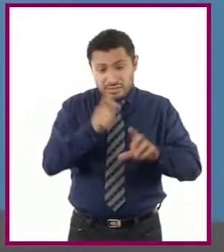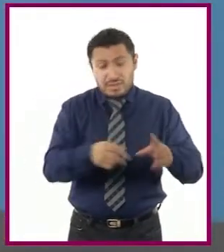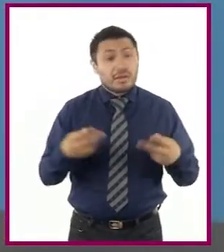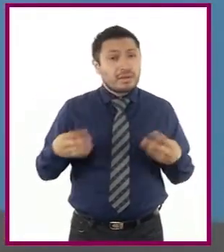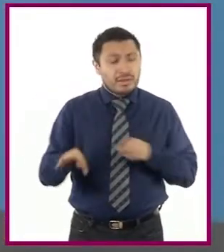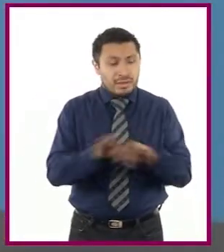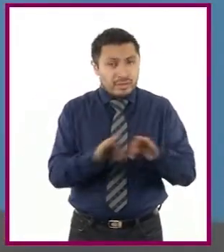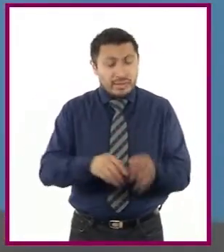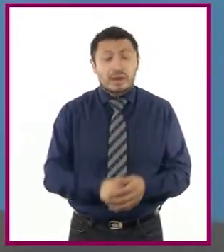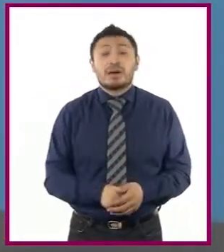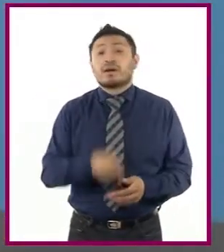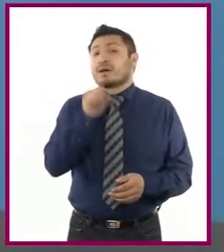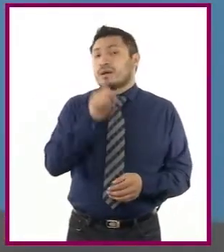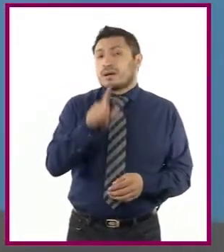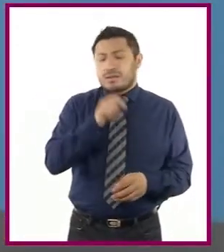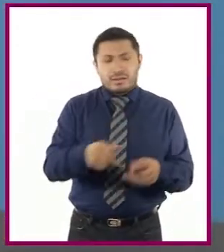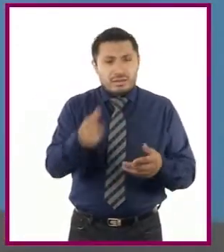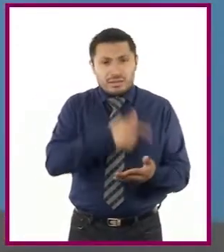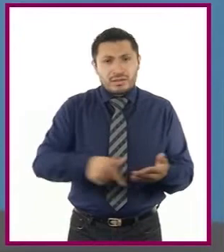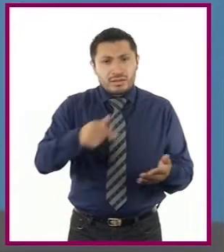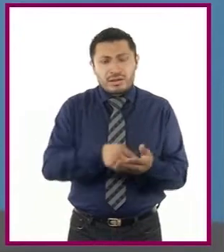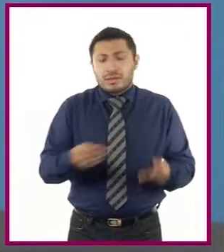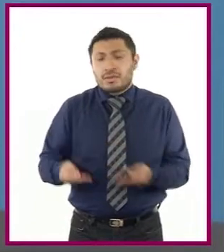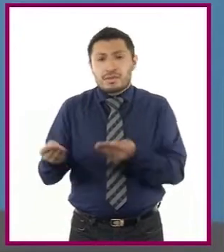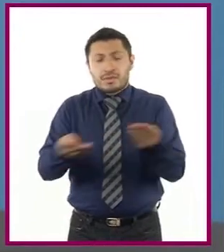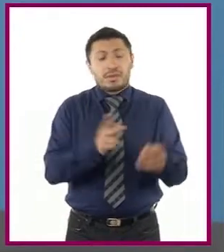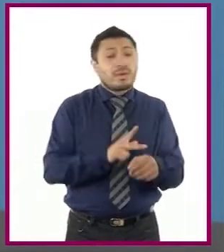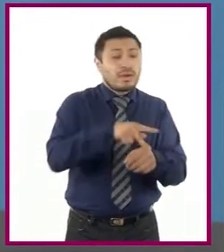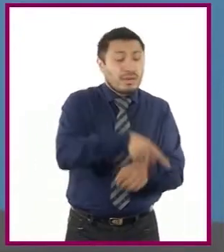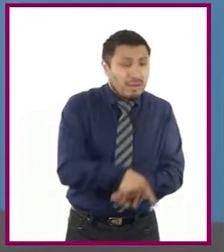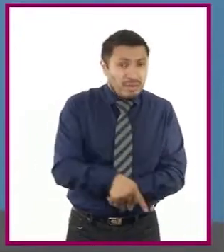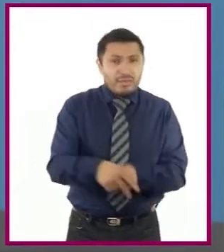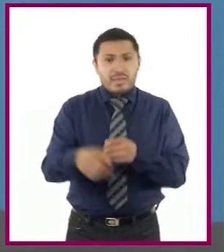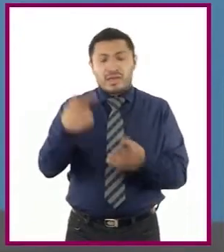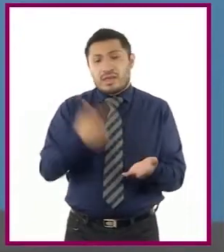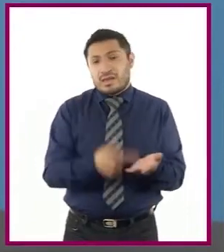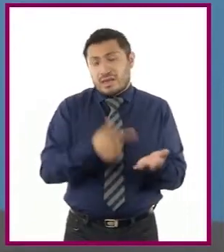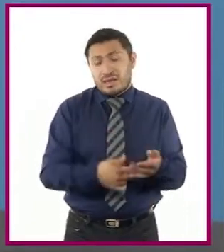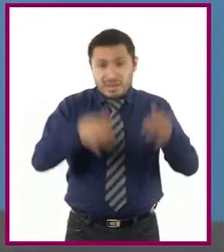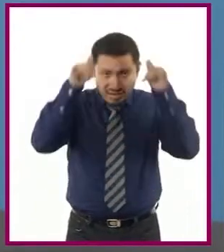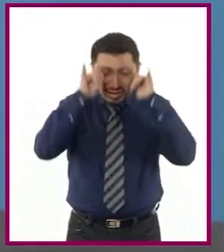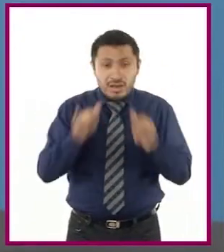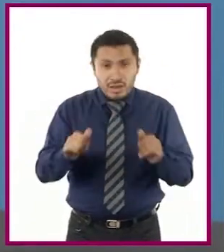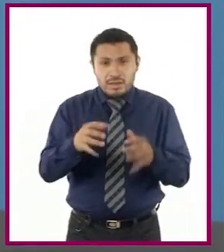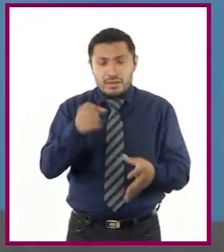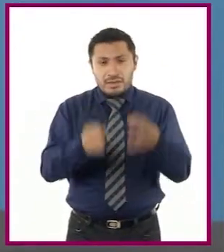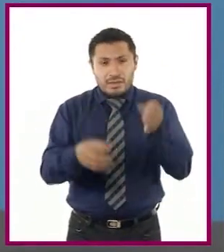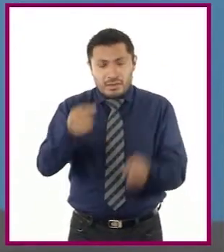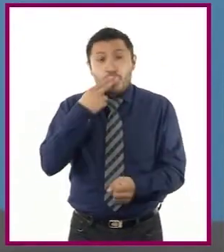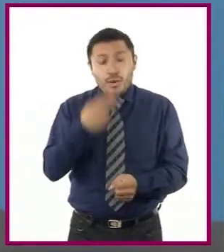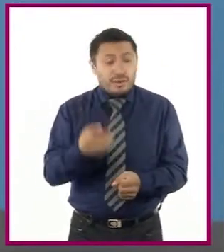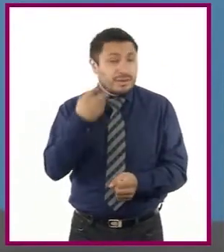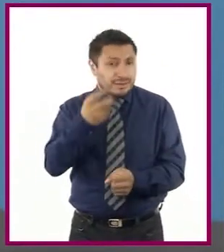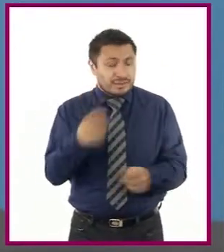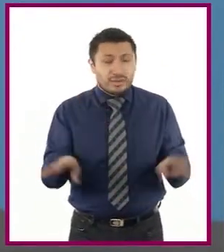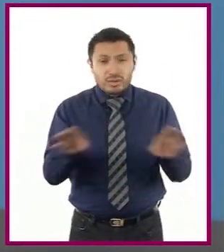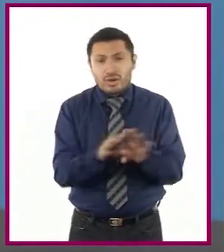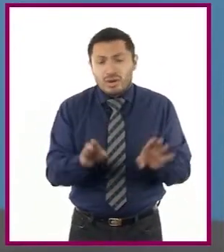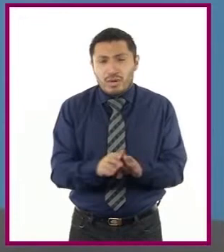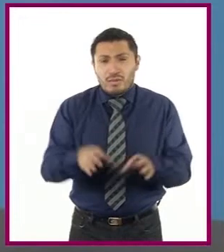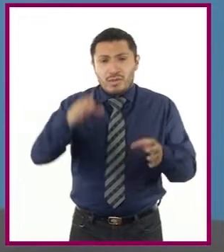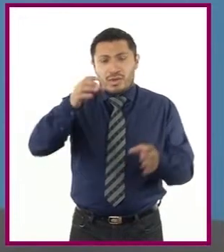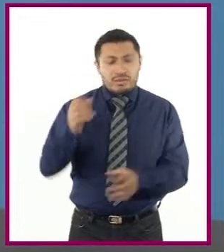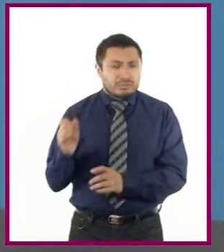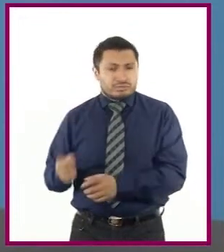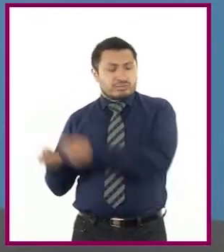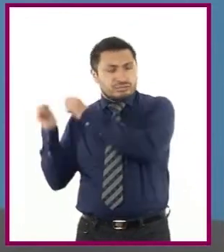vez, las estancias suministraron de pieles y grasa de vaca que eran utilizadas respectivamente como costales